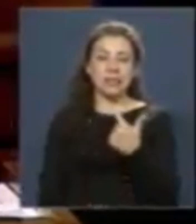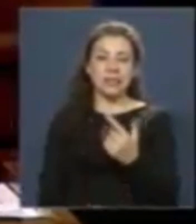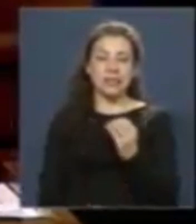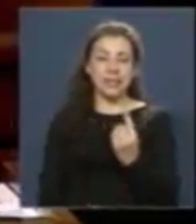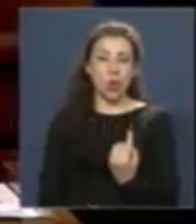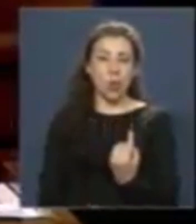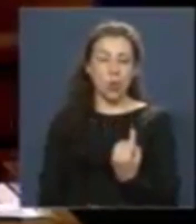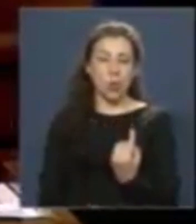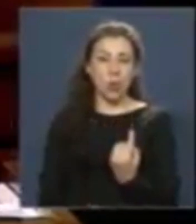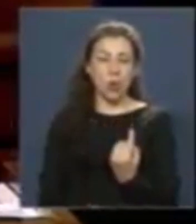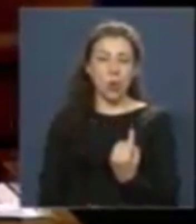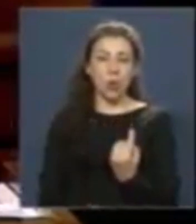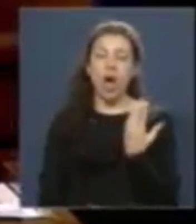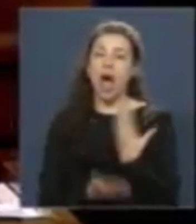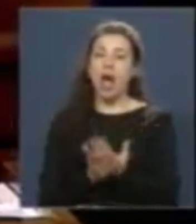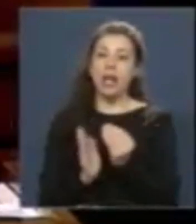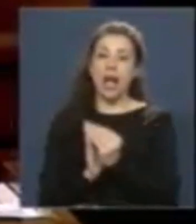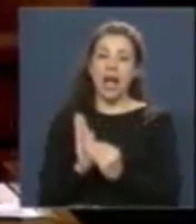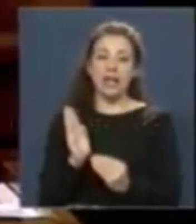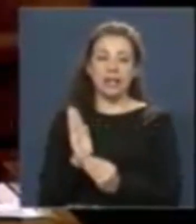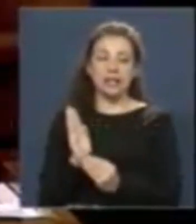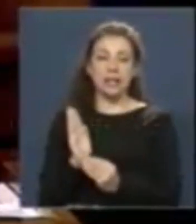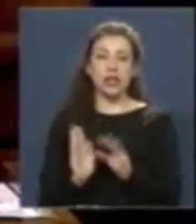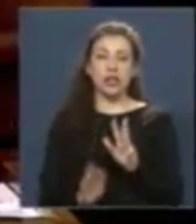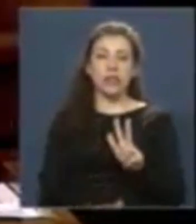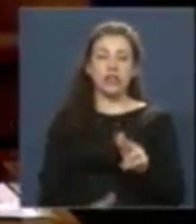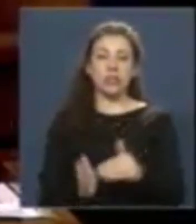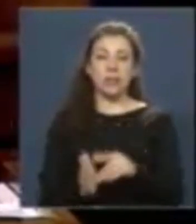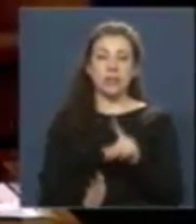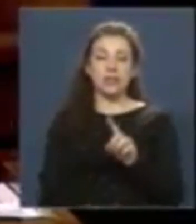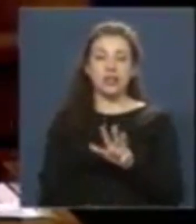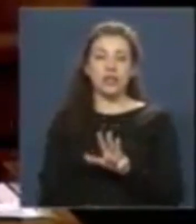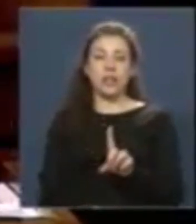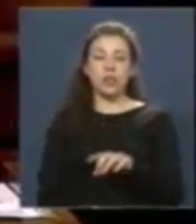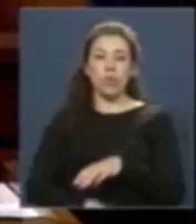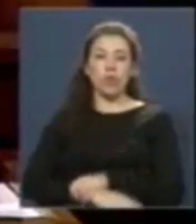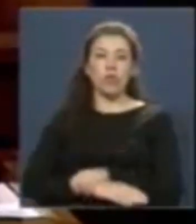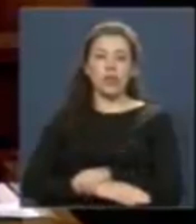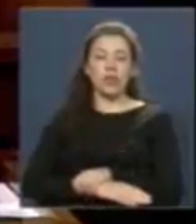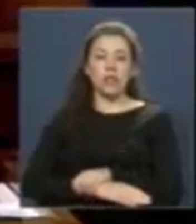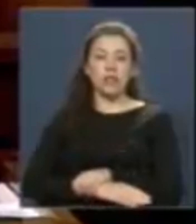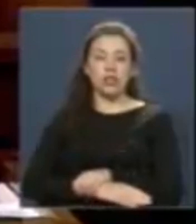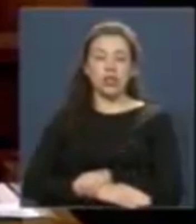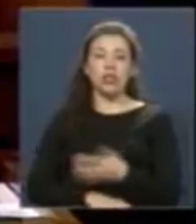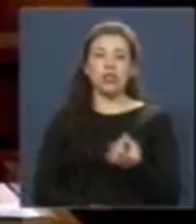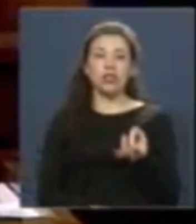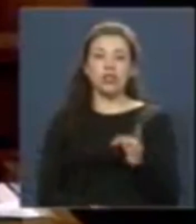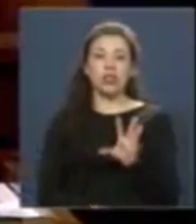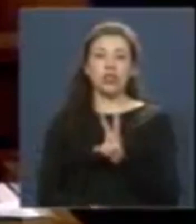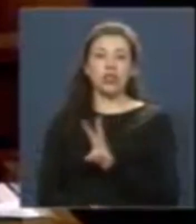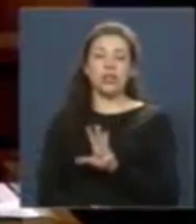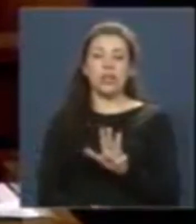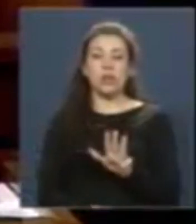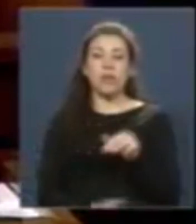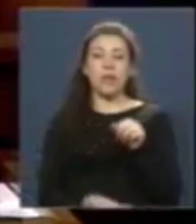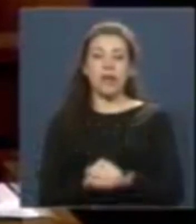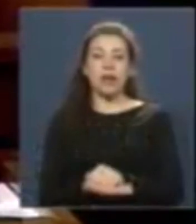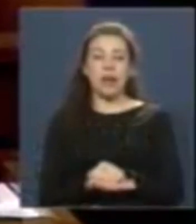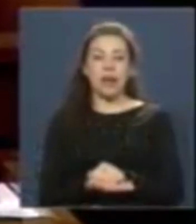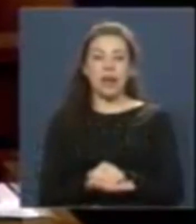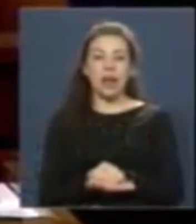1.726.701 presentaban antecedentes con 98.191 detenciones y tan solo 39 reclamos,